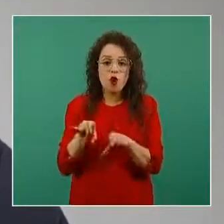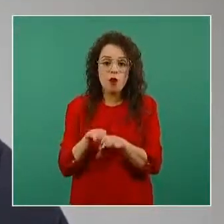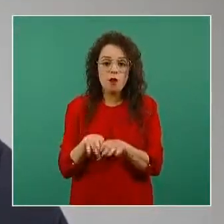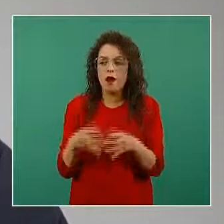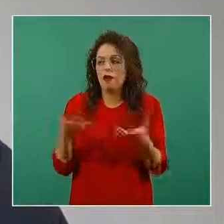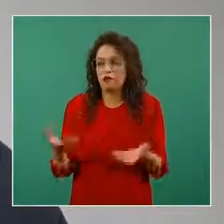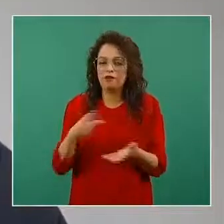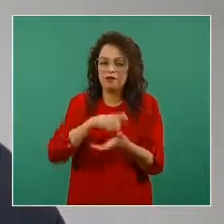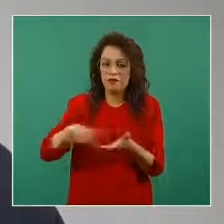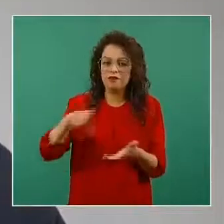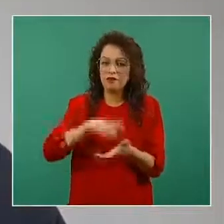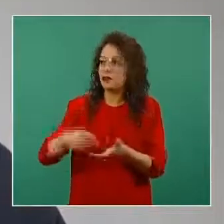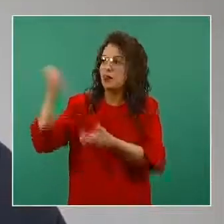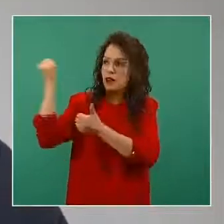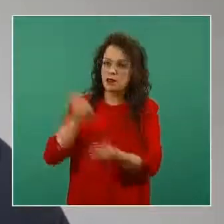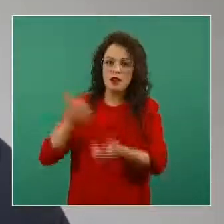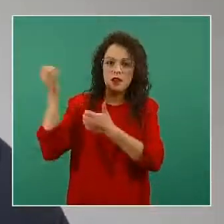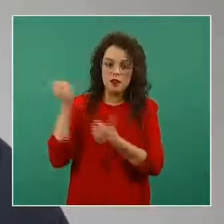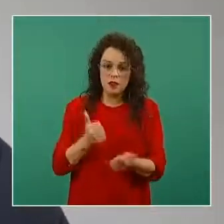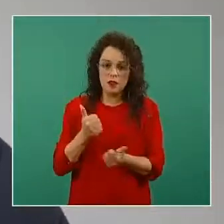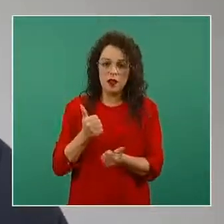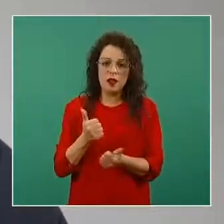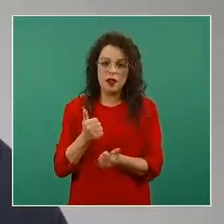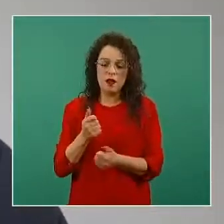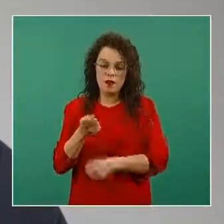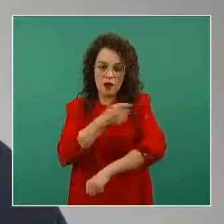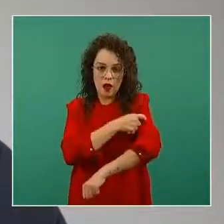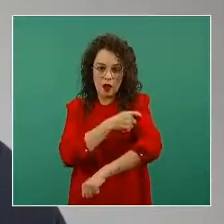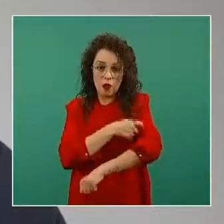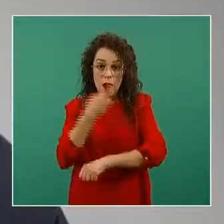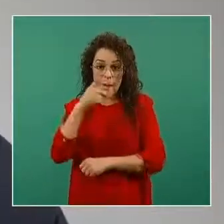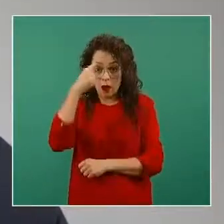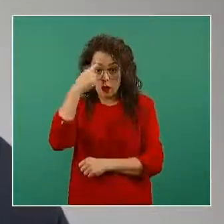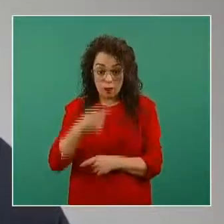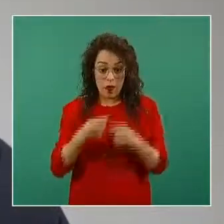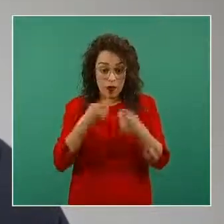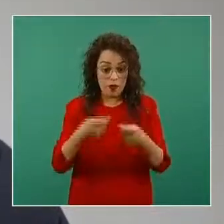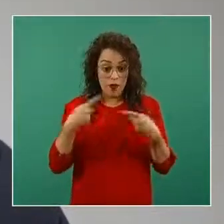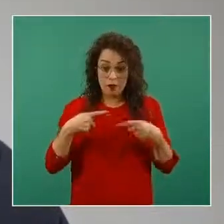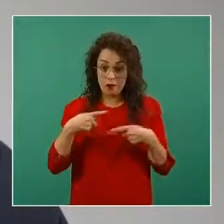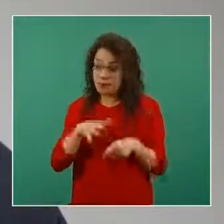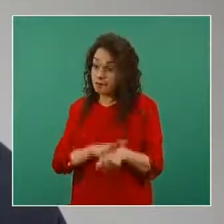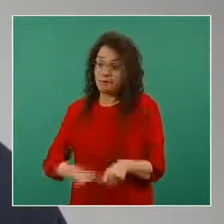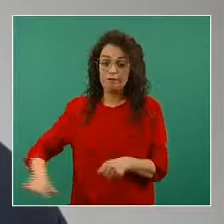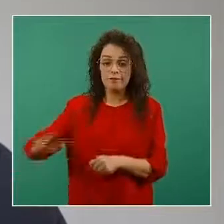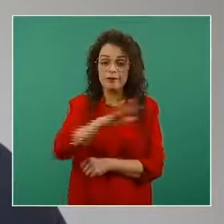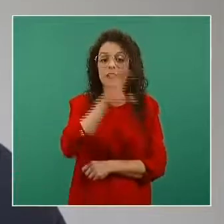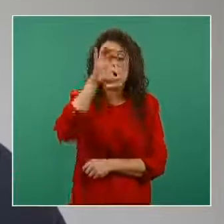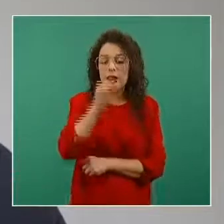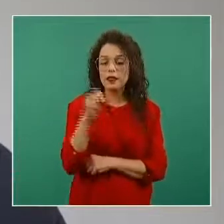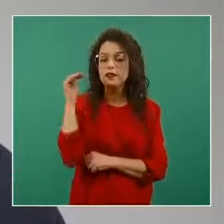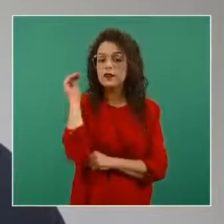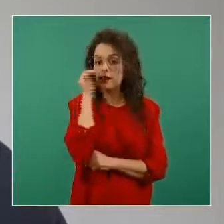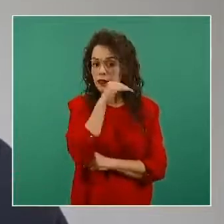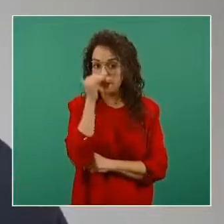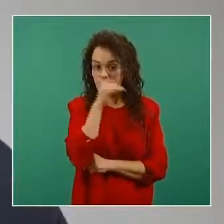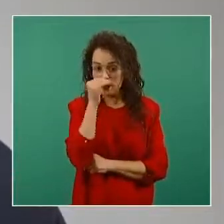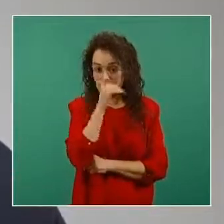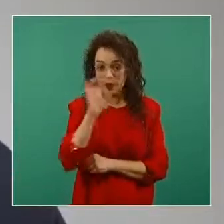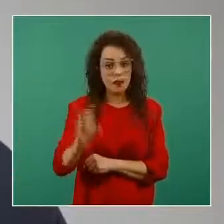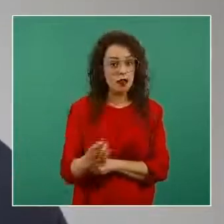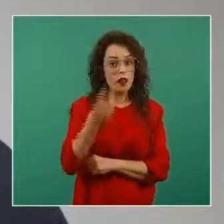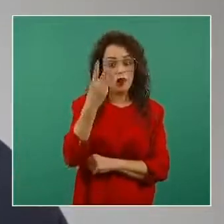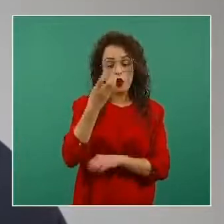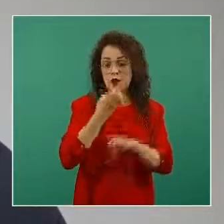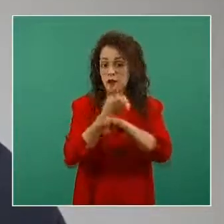de las vacunas que son gratuitas para toda la población que reside en las 32 entidades federativas del país.